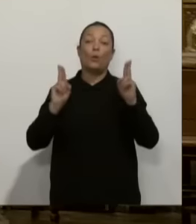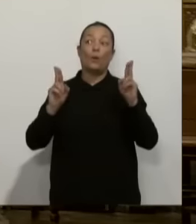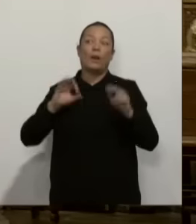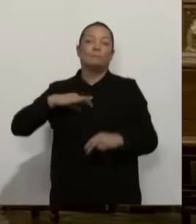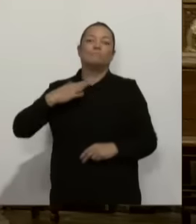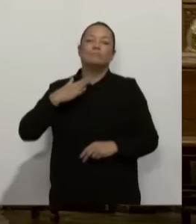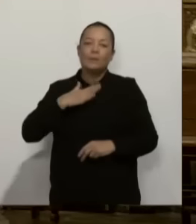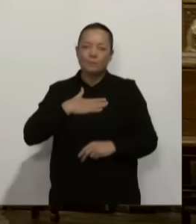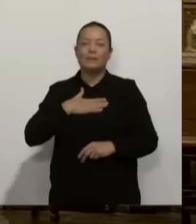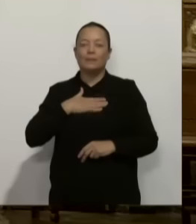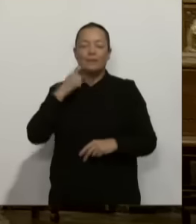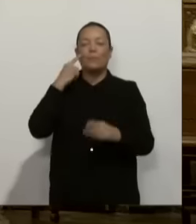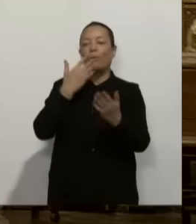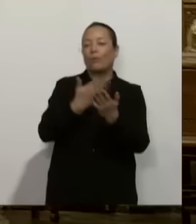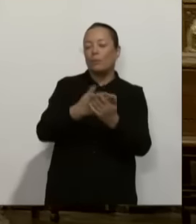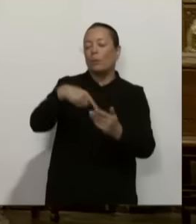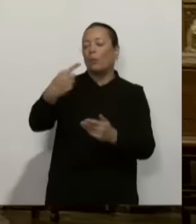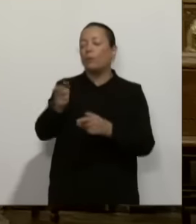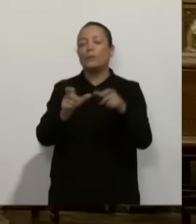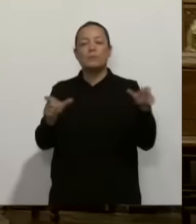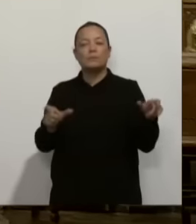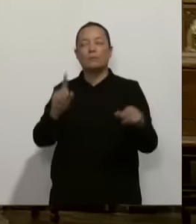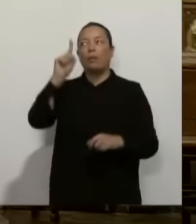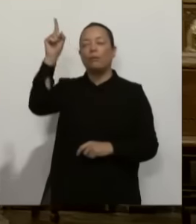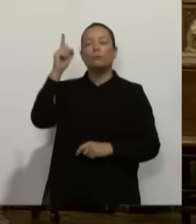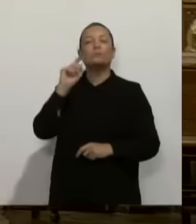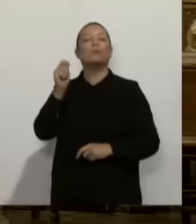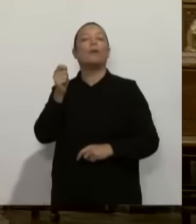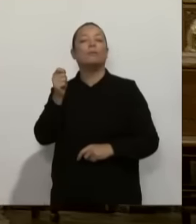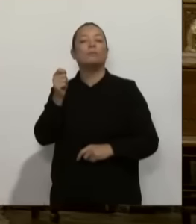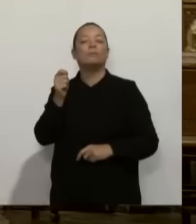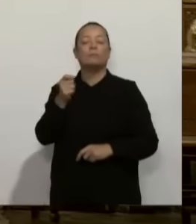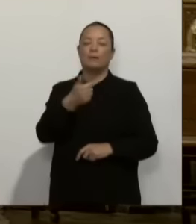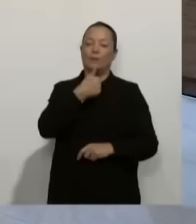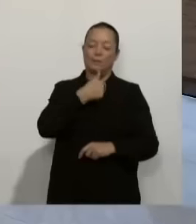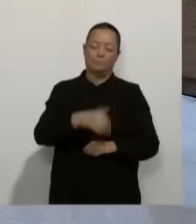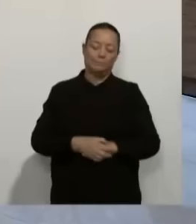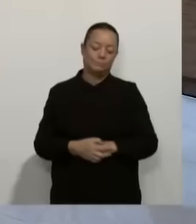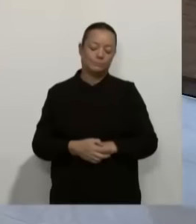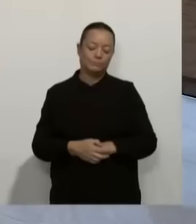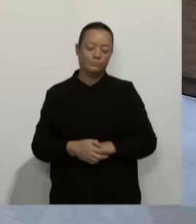con nuestra vida le mostremos a los demás quién es Dios. Amén.